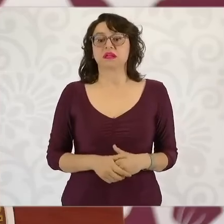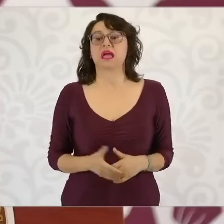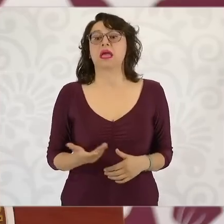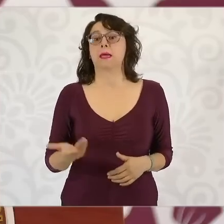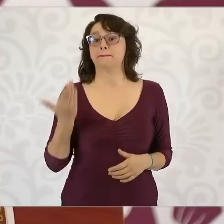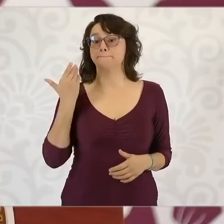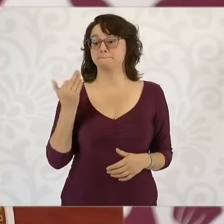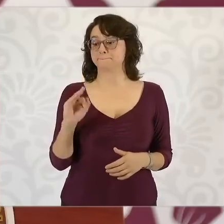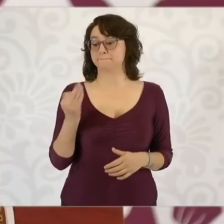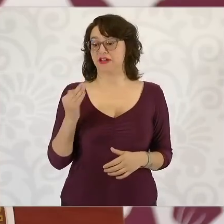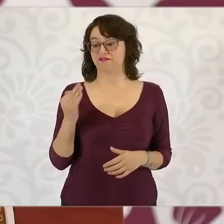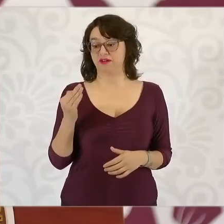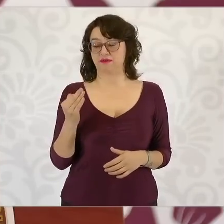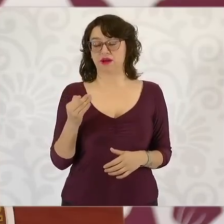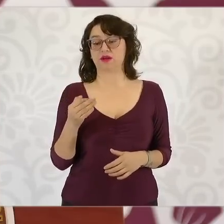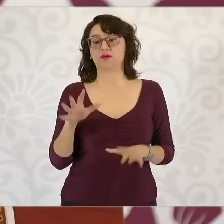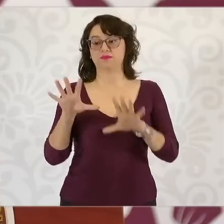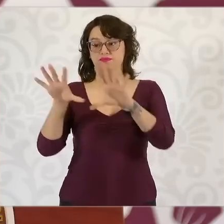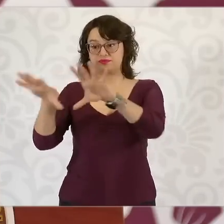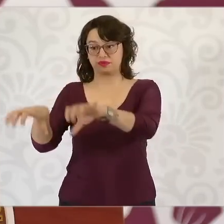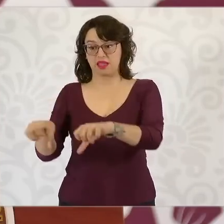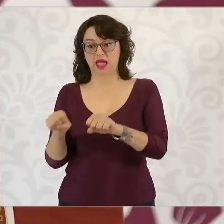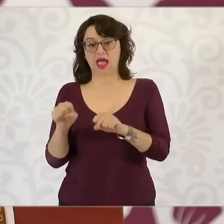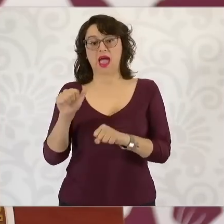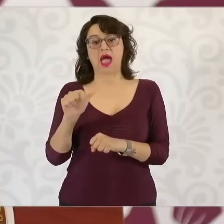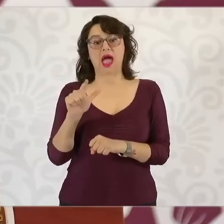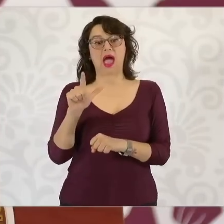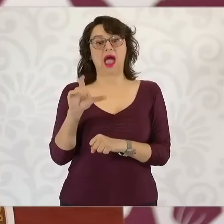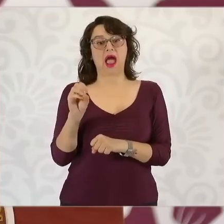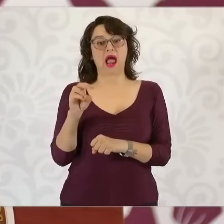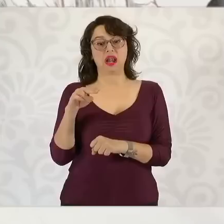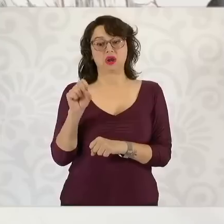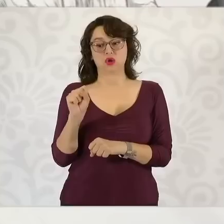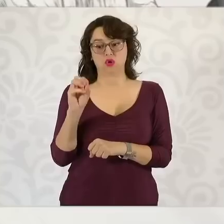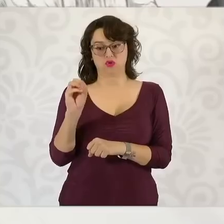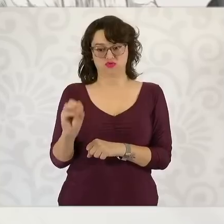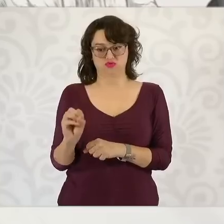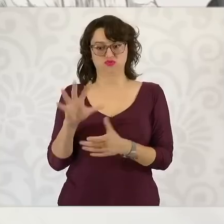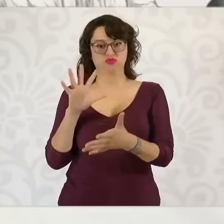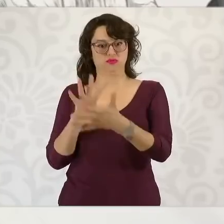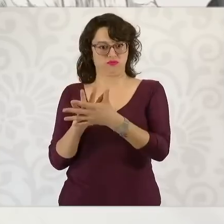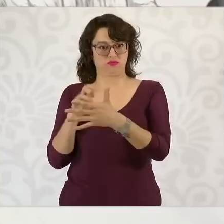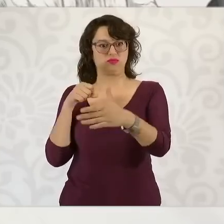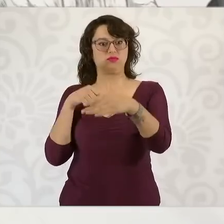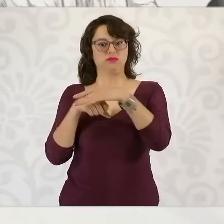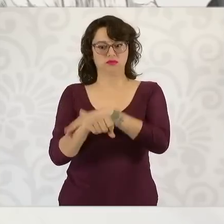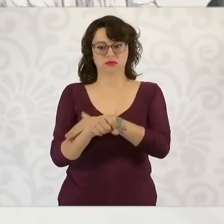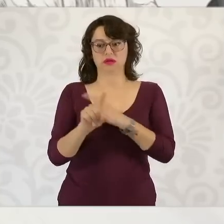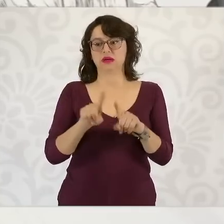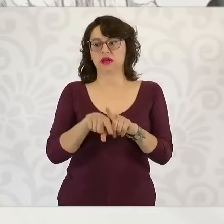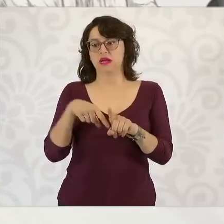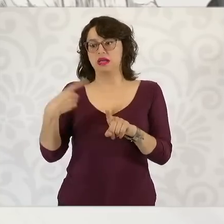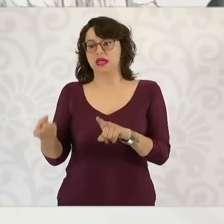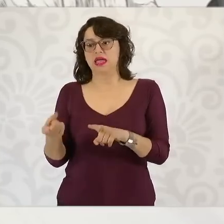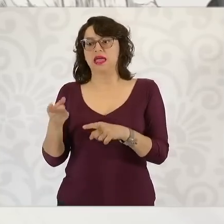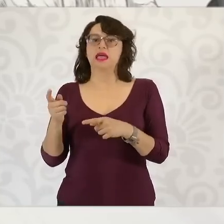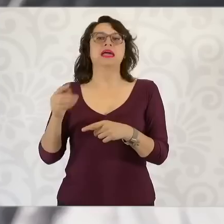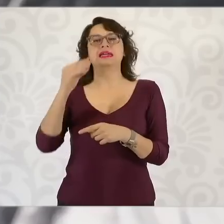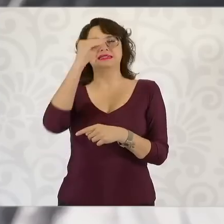conocer la detención de José Alonso N., colaborador de Kevin N., alias 200, jefe de seguridad de la facción Los